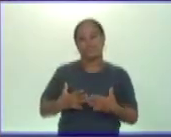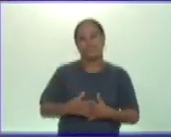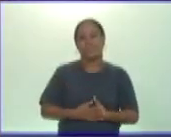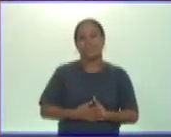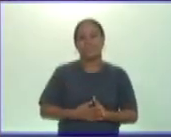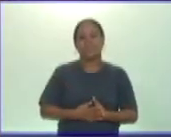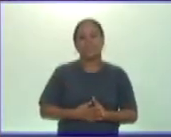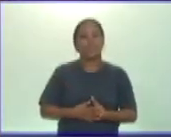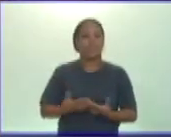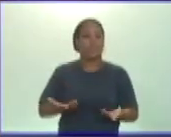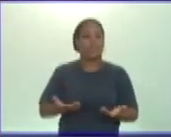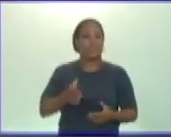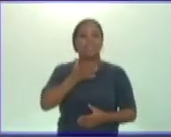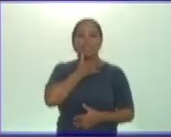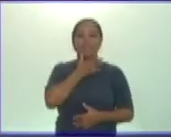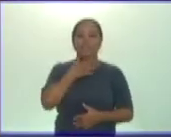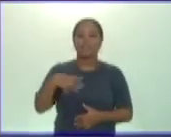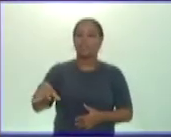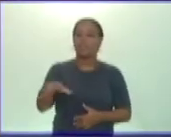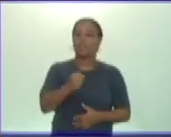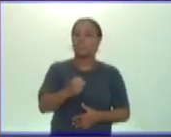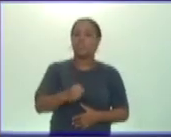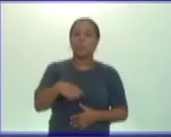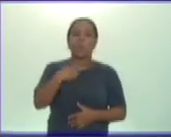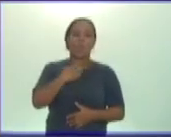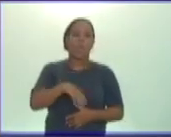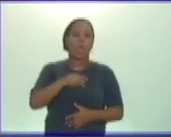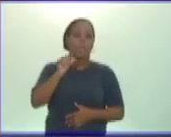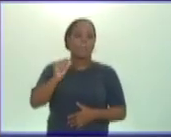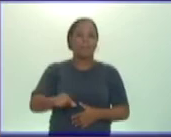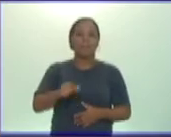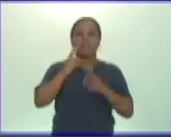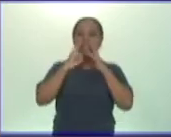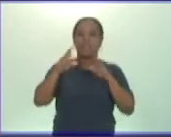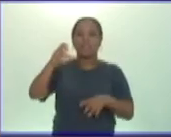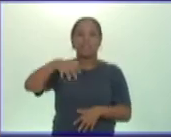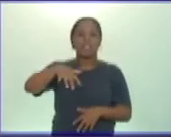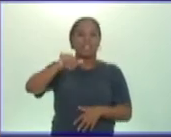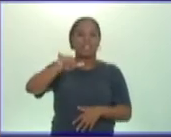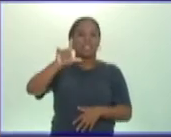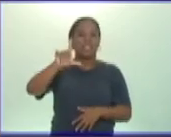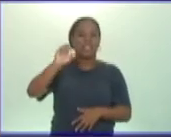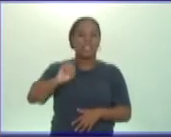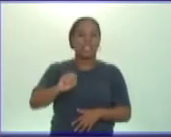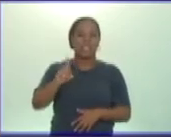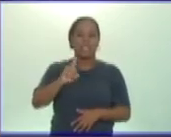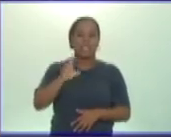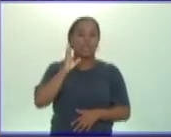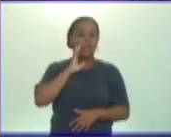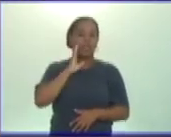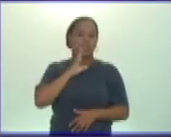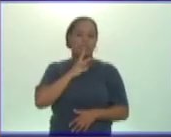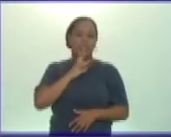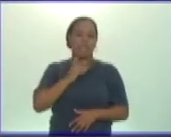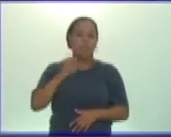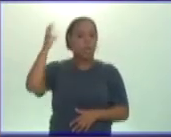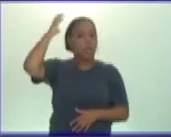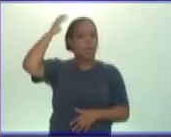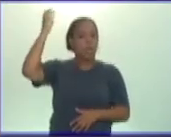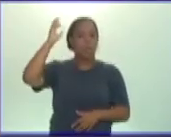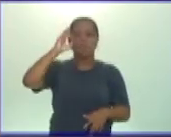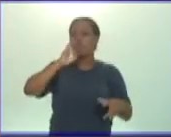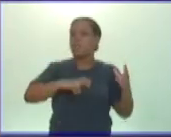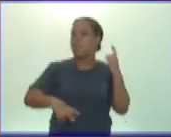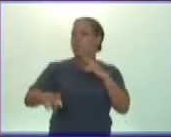¿Qué te parece si todos los chilenos pedimos que el colegio o escuela no contamine, que la autoridad realice los